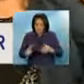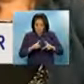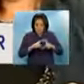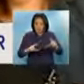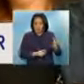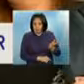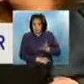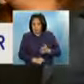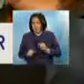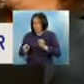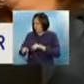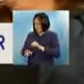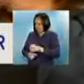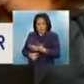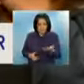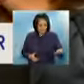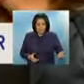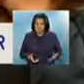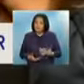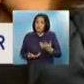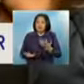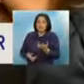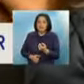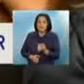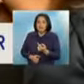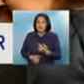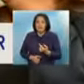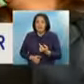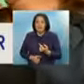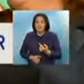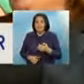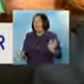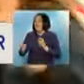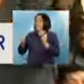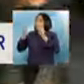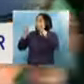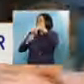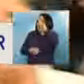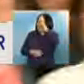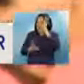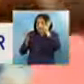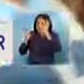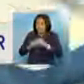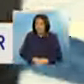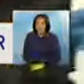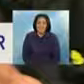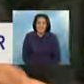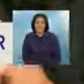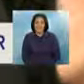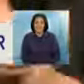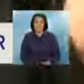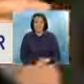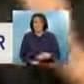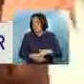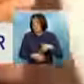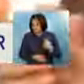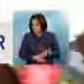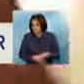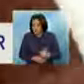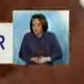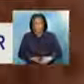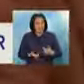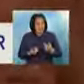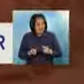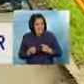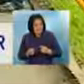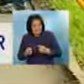invitación. Obviamente, estamos aquí. ¿Dónde está? ¡Había que ver! ¡Que viva el Perú! ¡Ya que viva! Después de varios